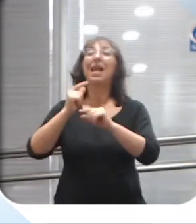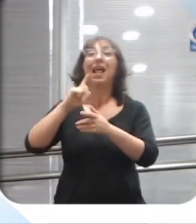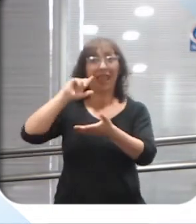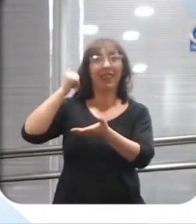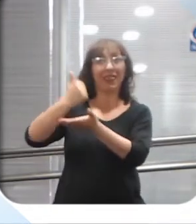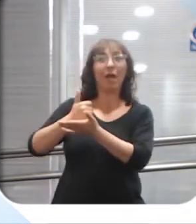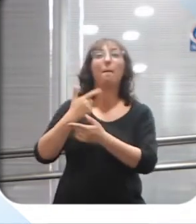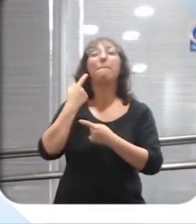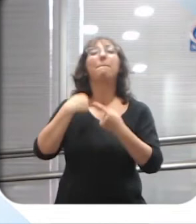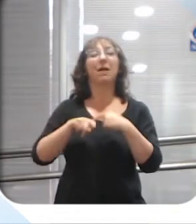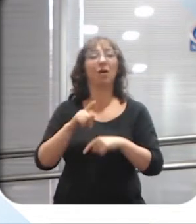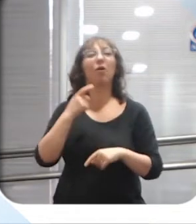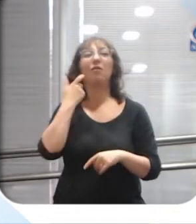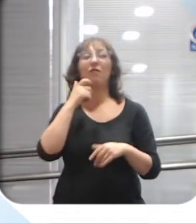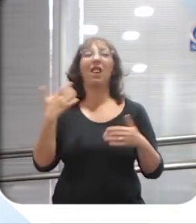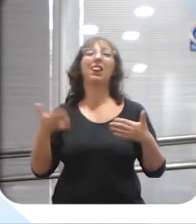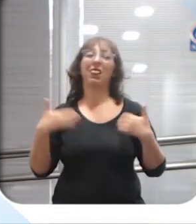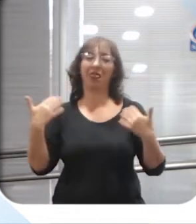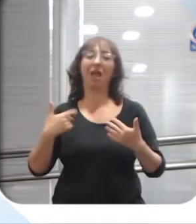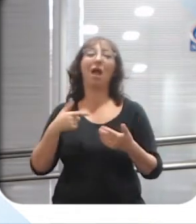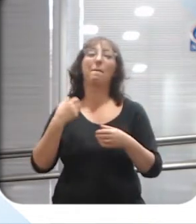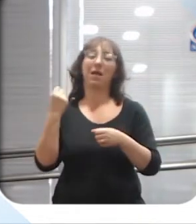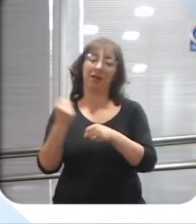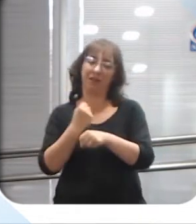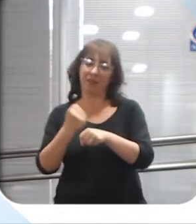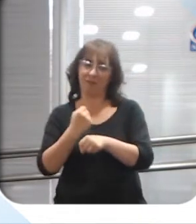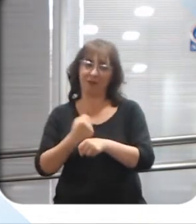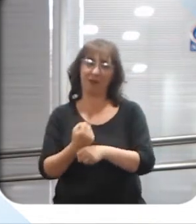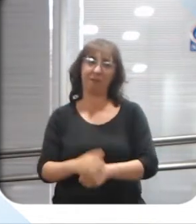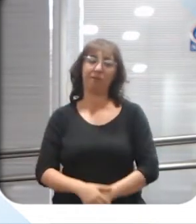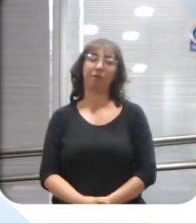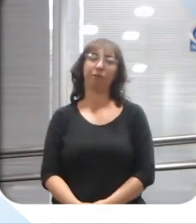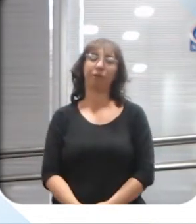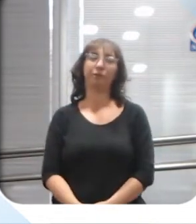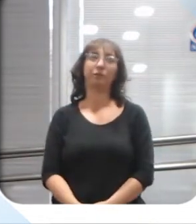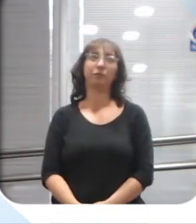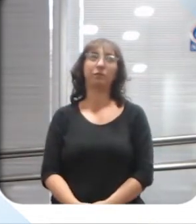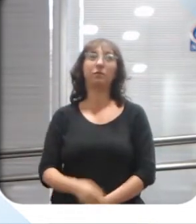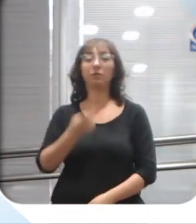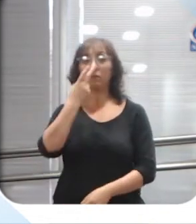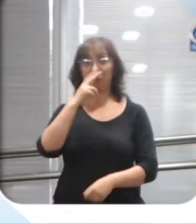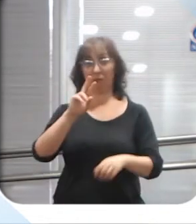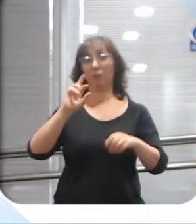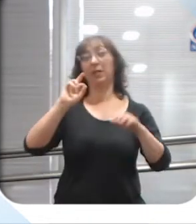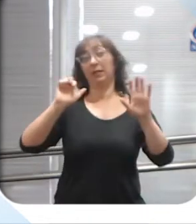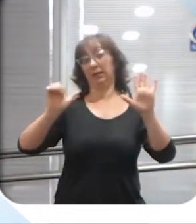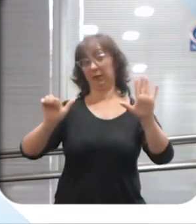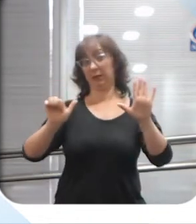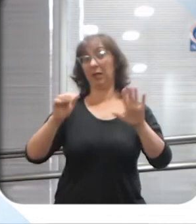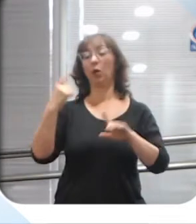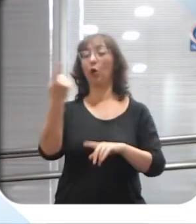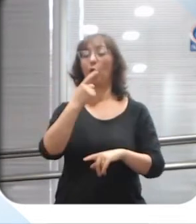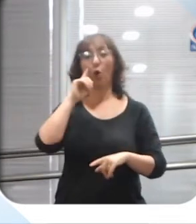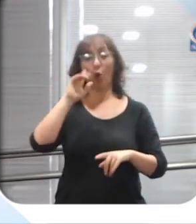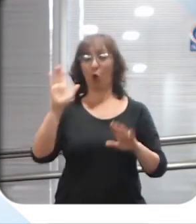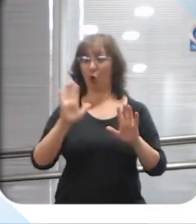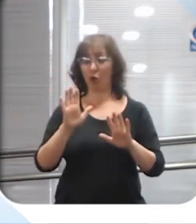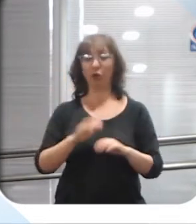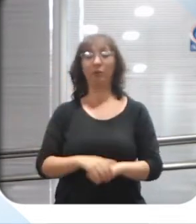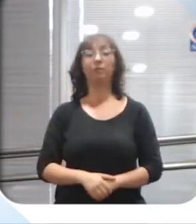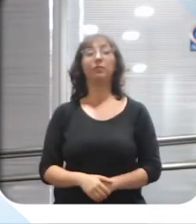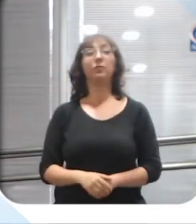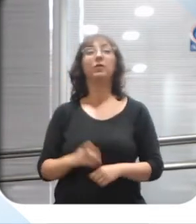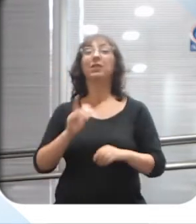sabemos que todavía falta mucho camino por andar. En el 2006 en Uruguay, para los que no conocen,